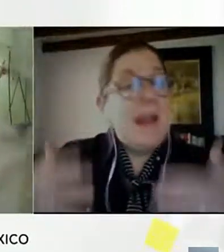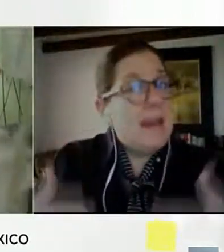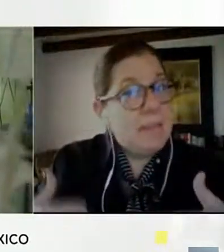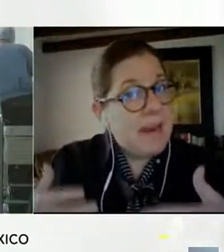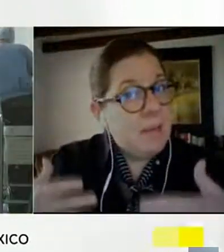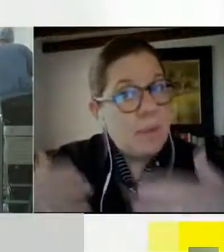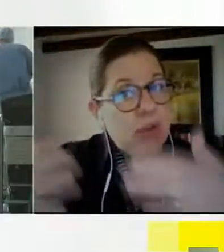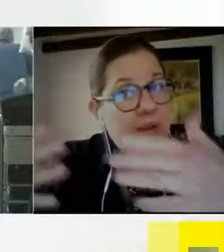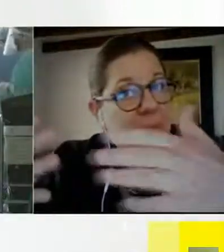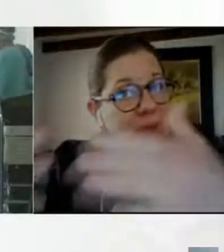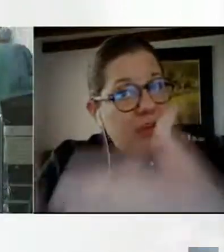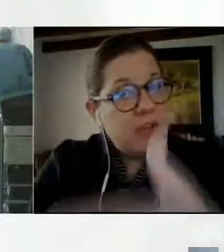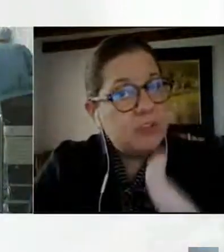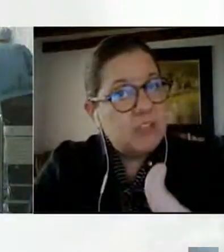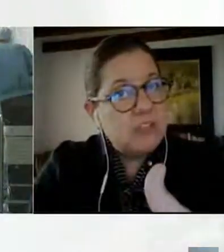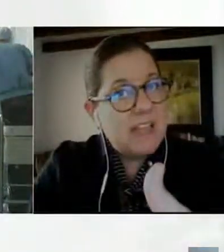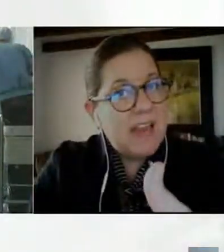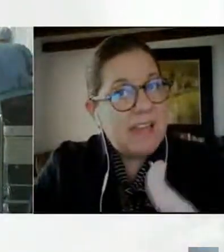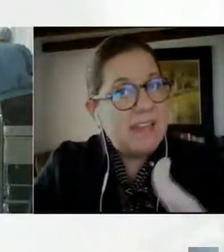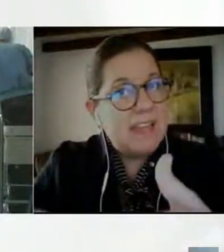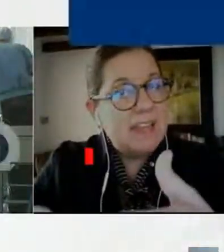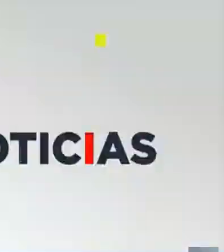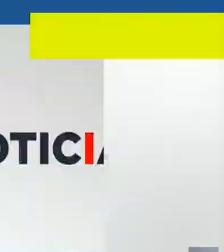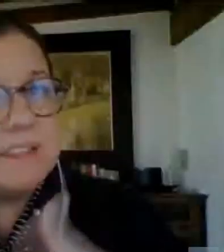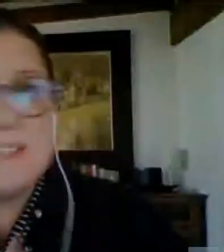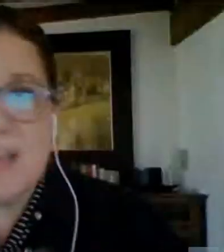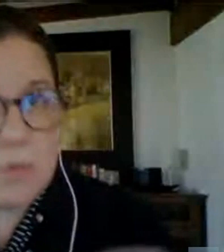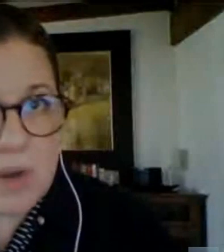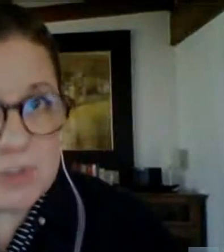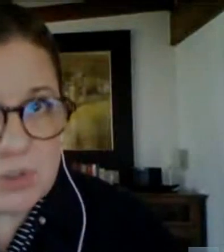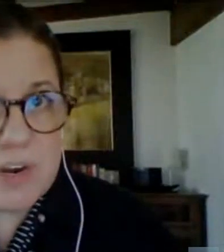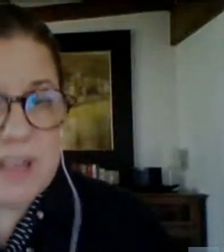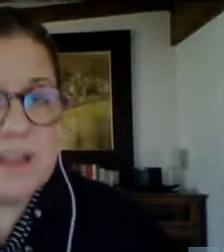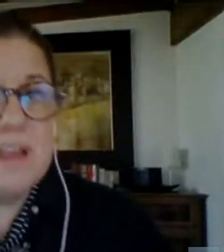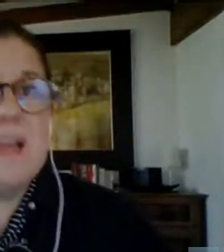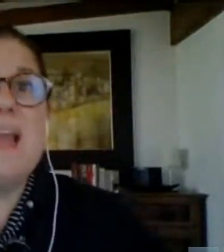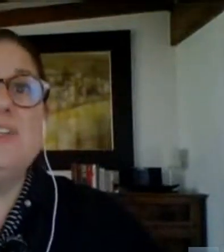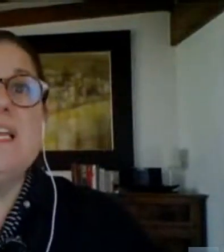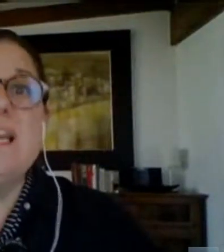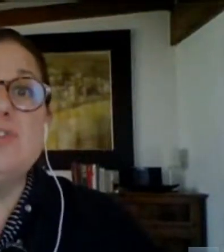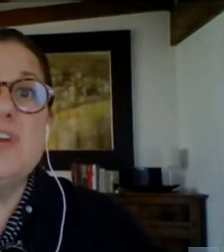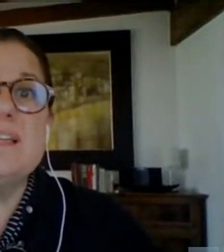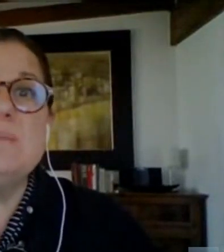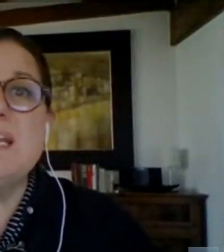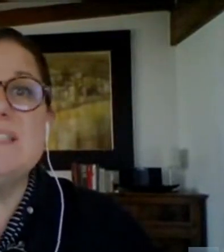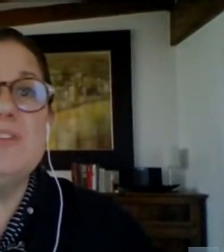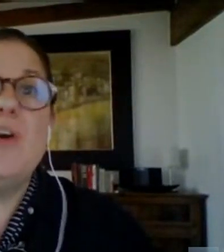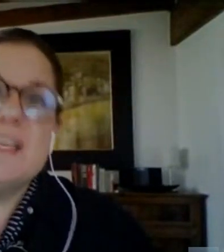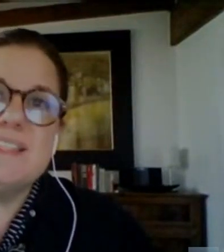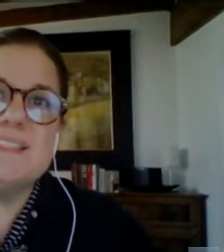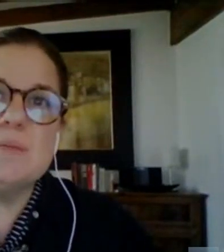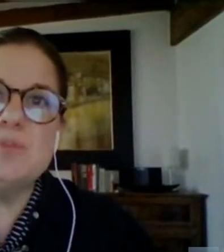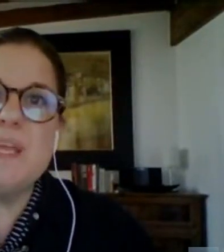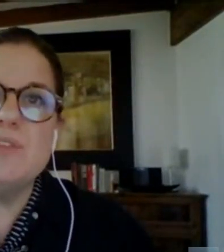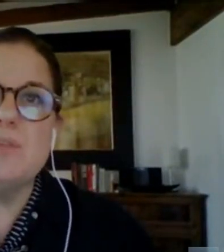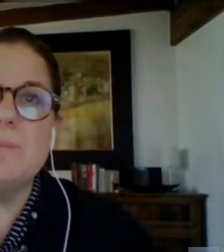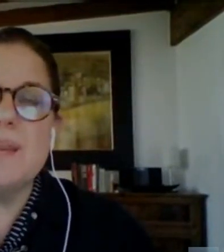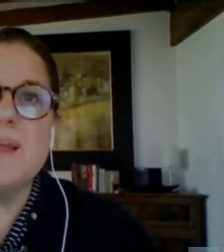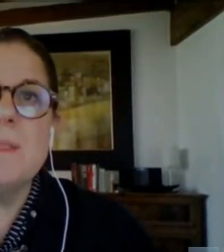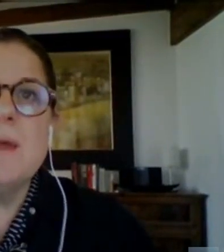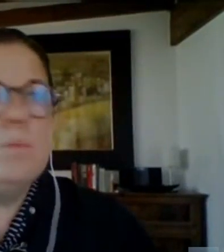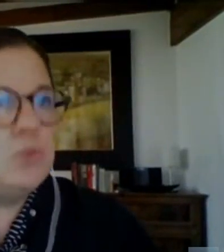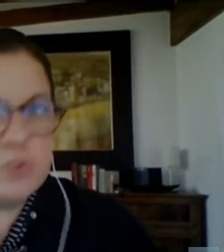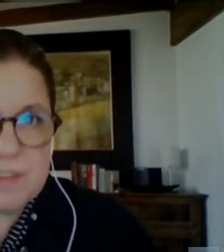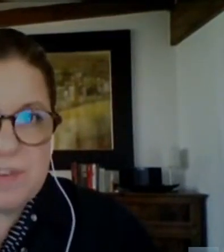En el momento que el patógeno se nos adelanta, se acabó la historia y la historia termina siendo esta que estamos